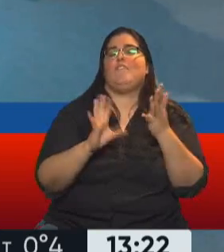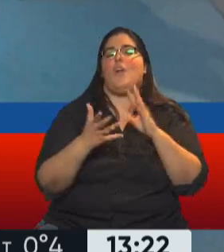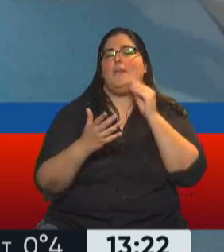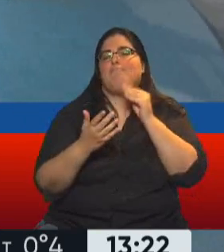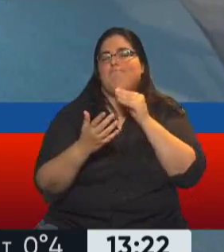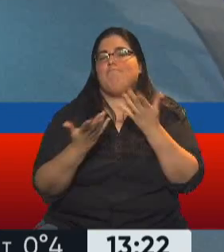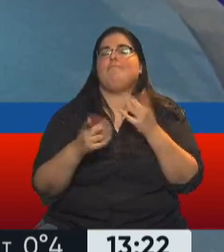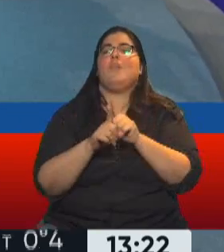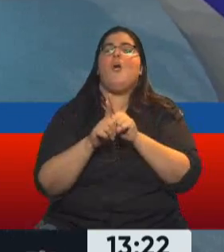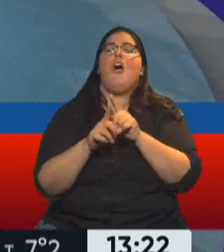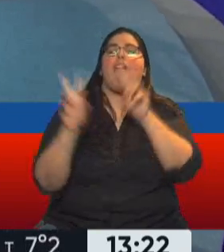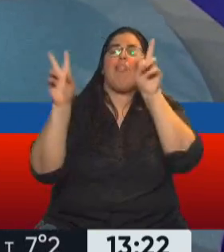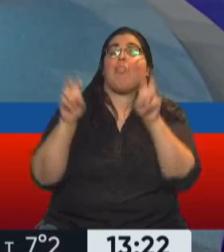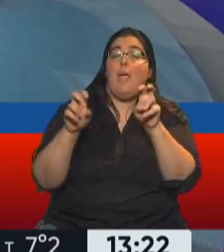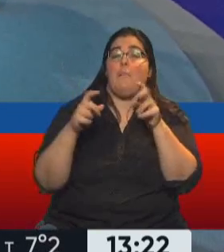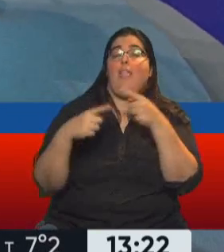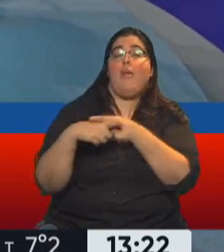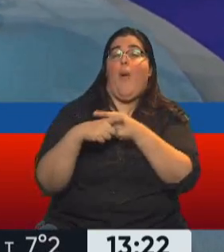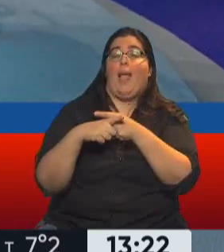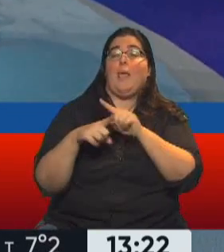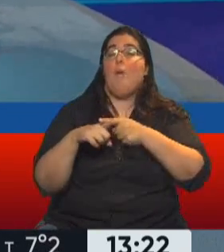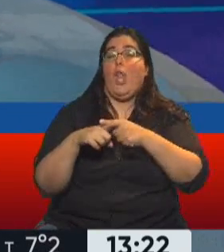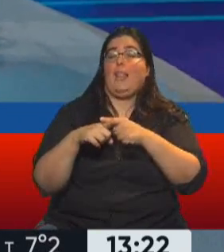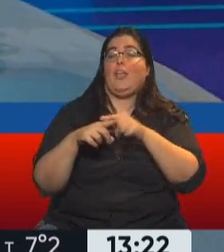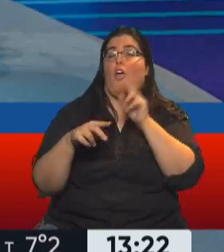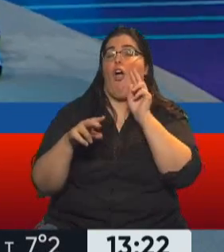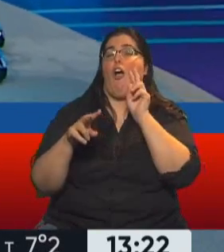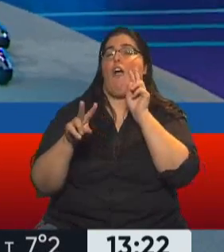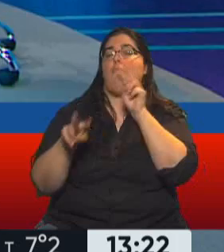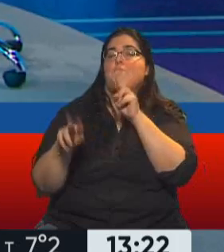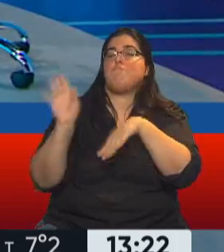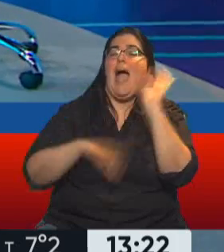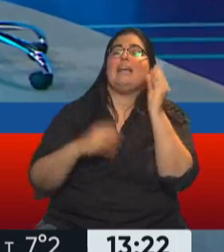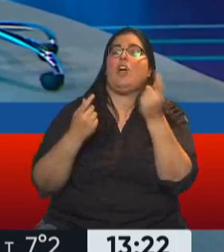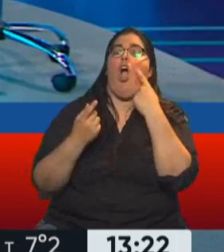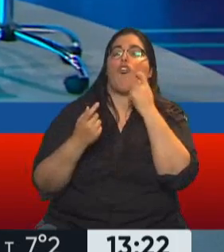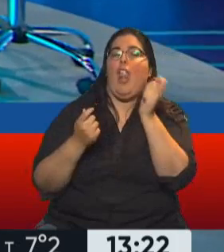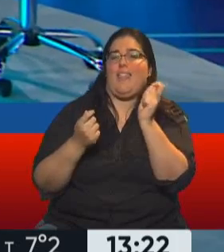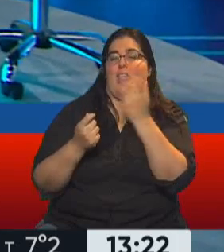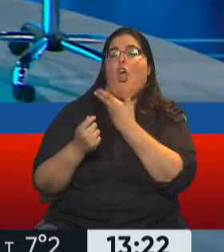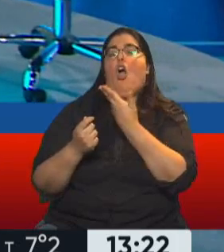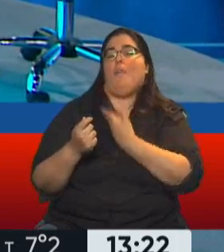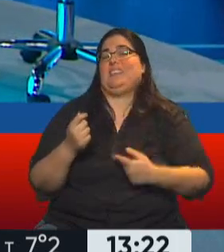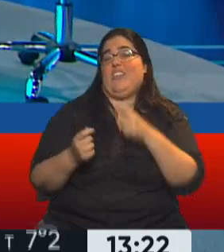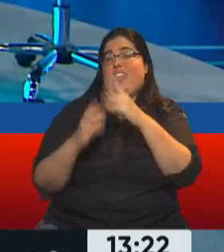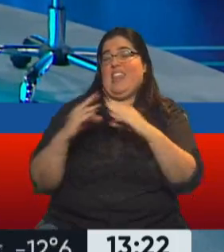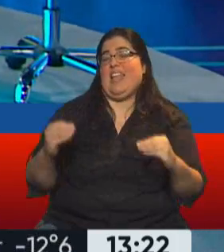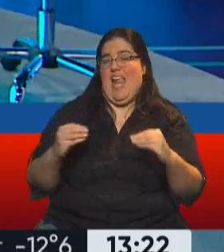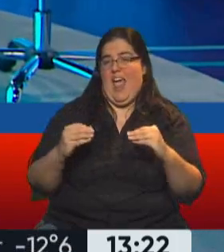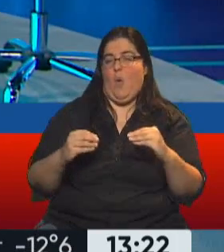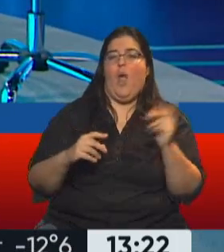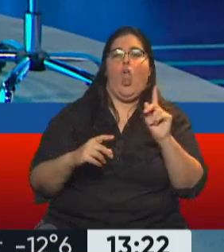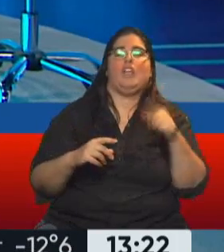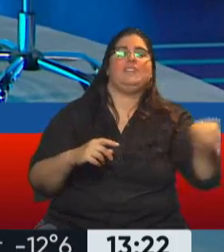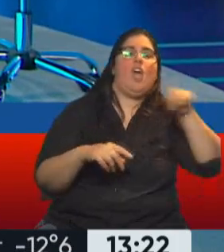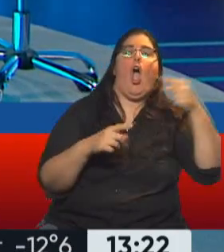eje de la discusión política a 5 meses de las elecciones lo tenga Ortega y lo controle Ortega en este momento y no esté en manos de los líderes opositores.